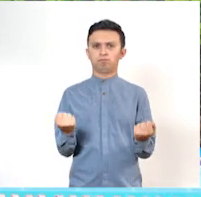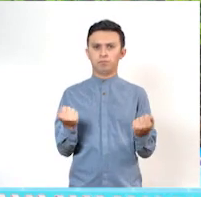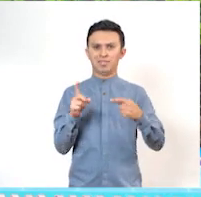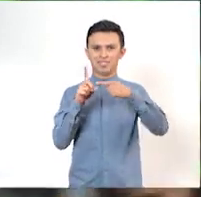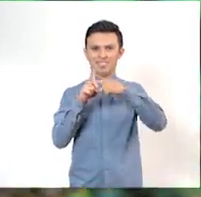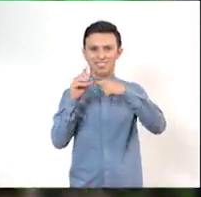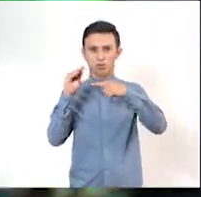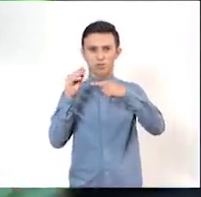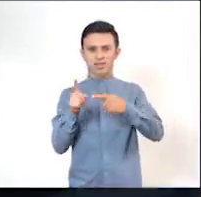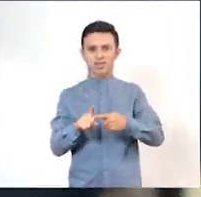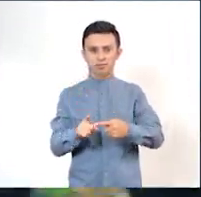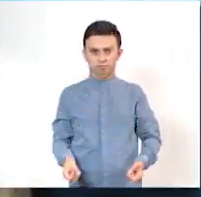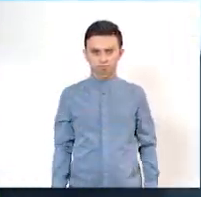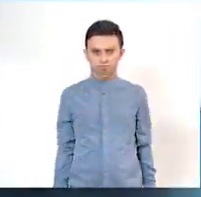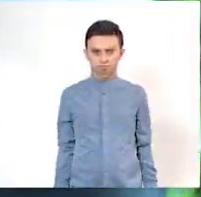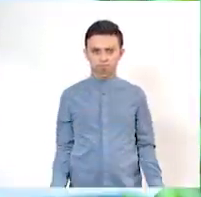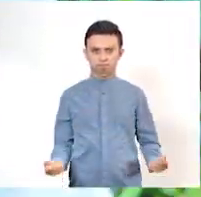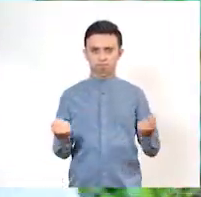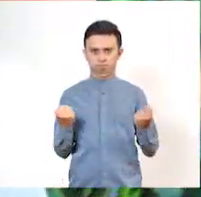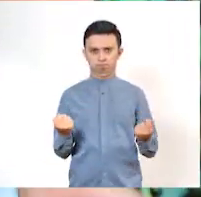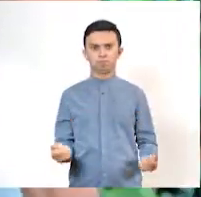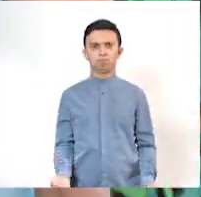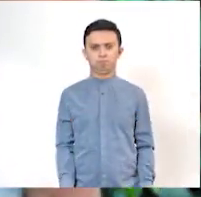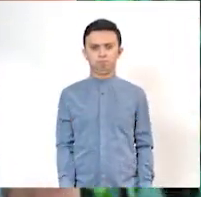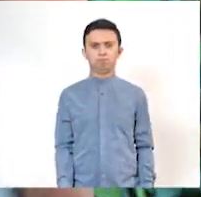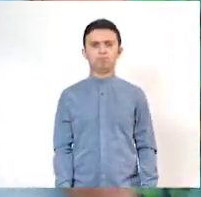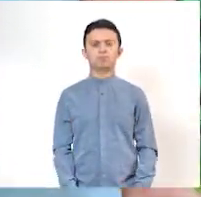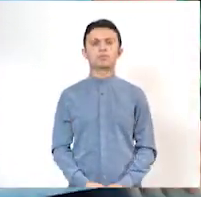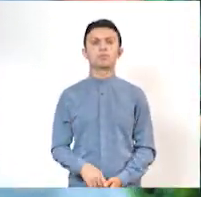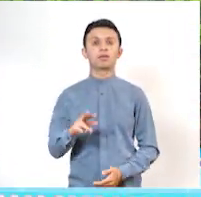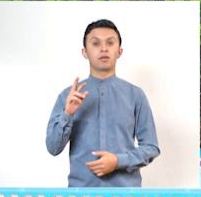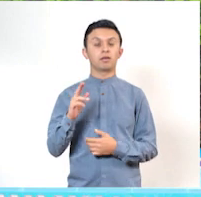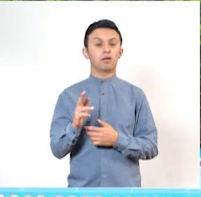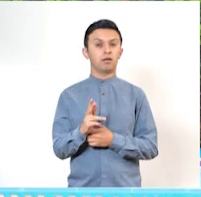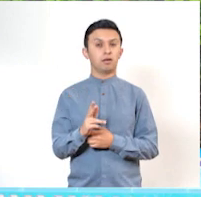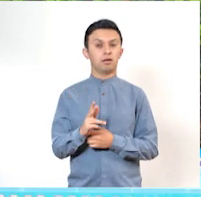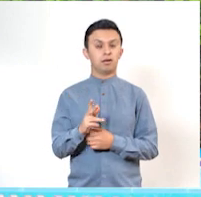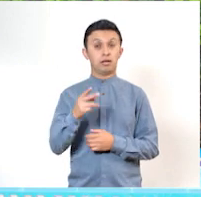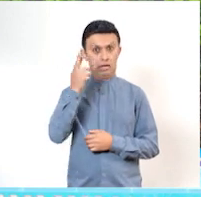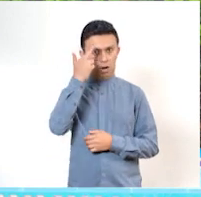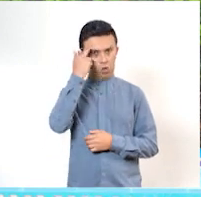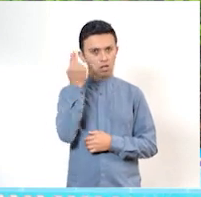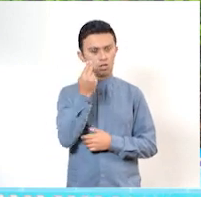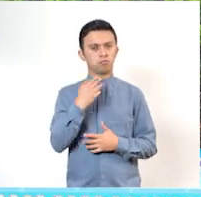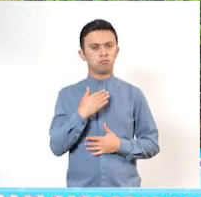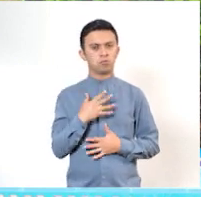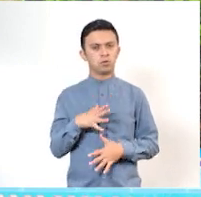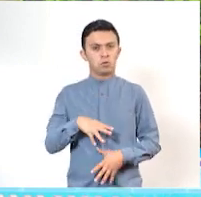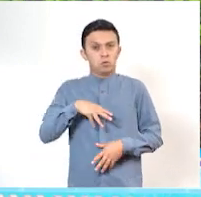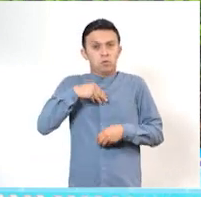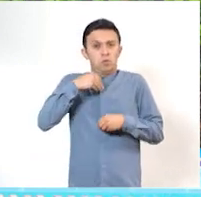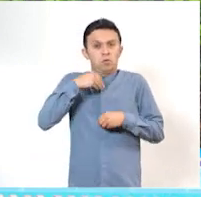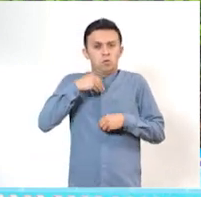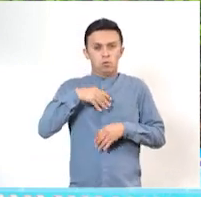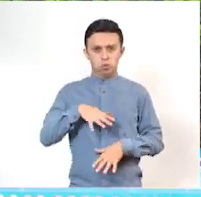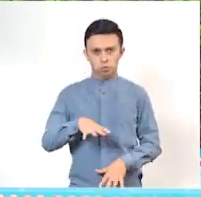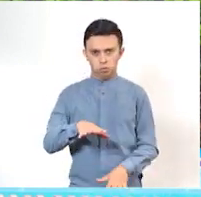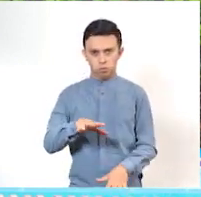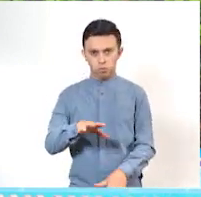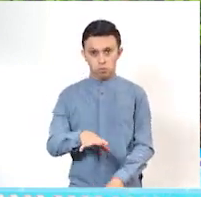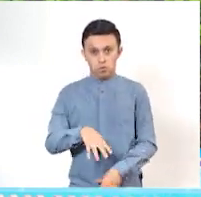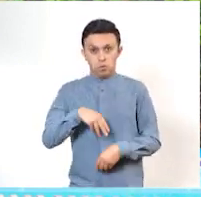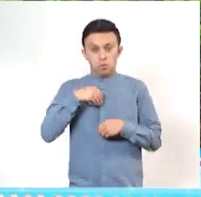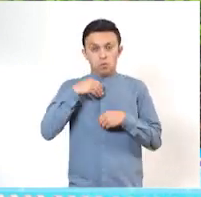90 grados y estiramos. Flexionamos, estiramos. Recuerda respirar, expirar,